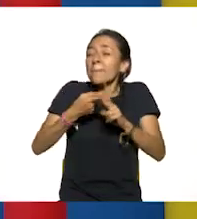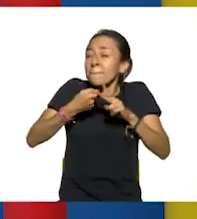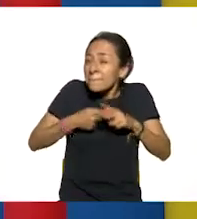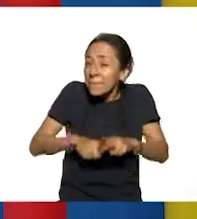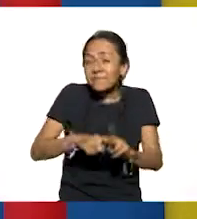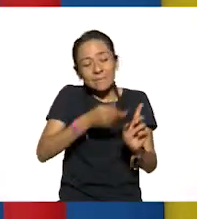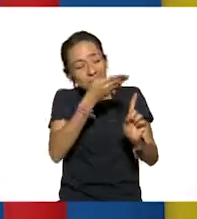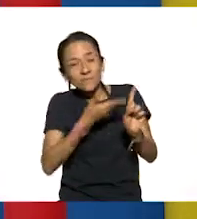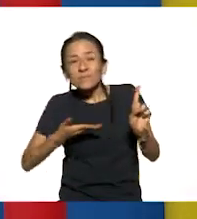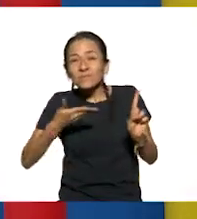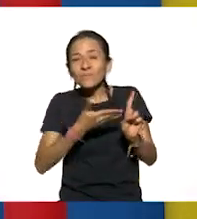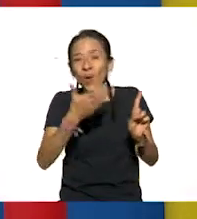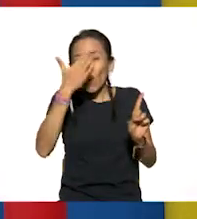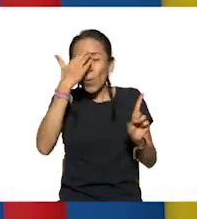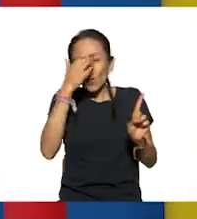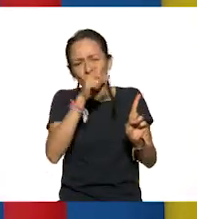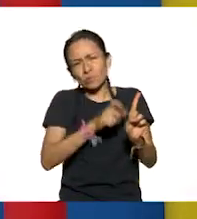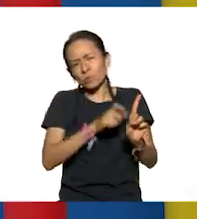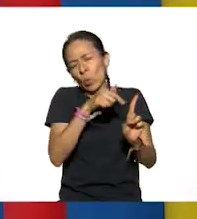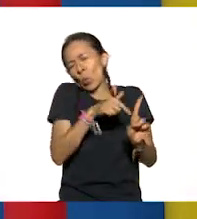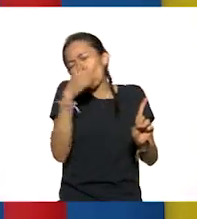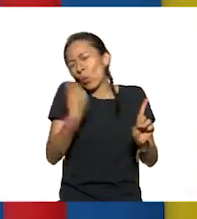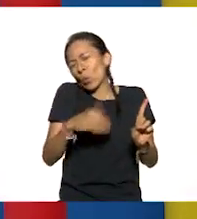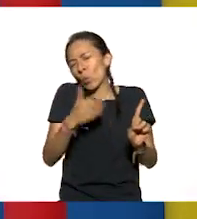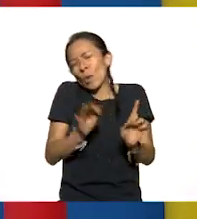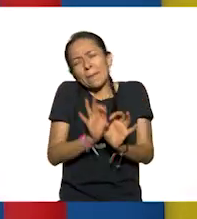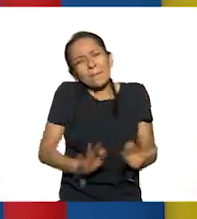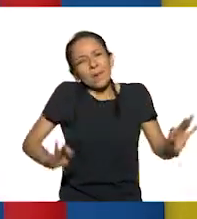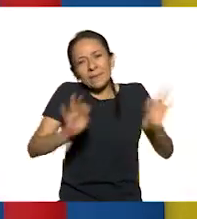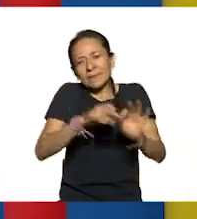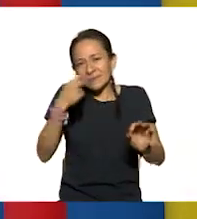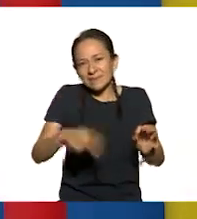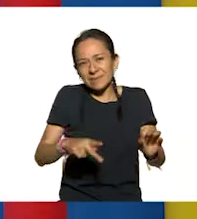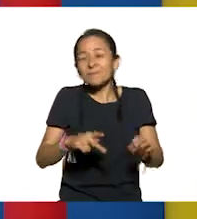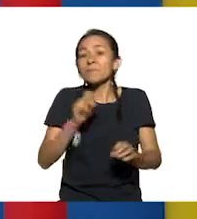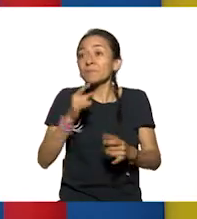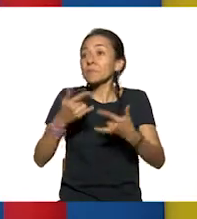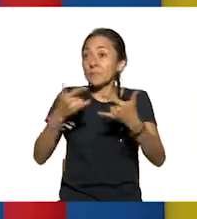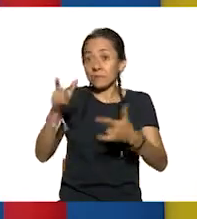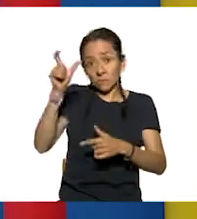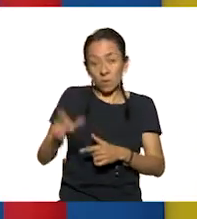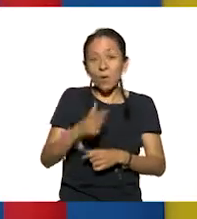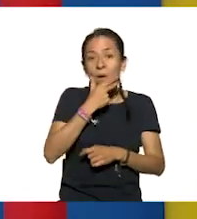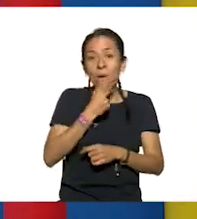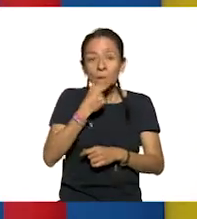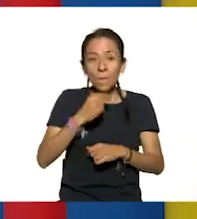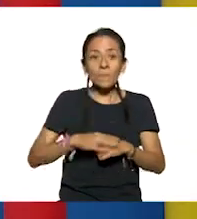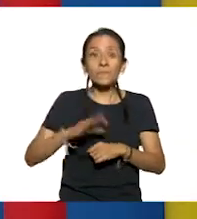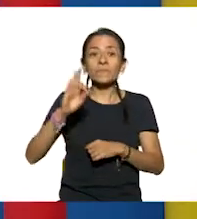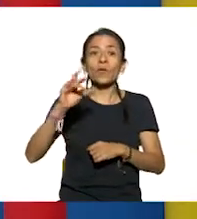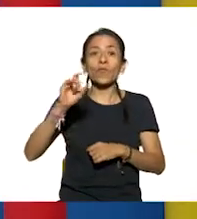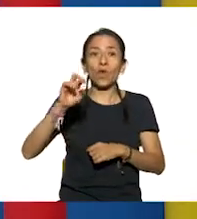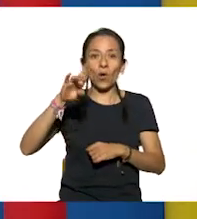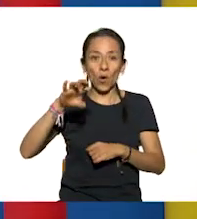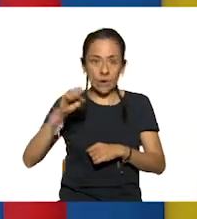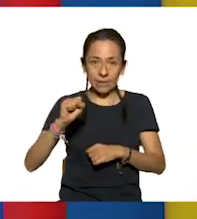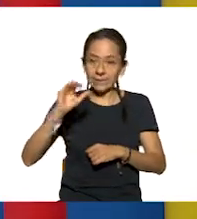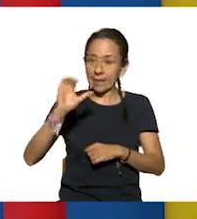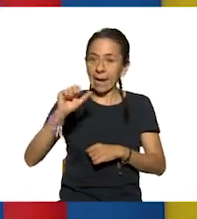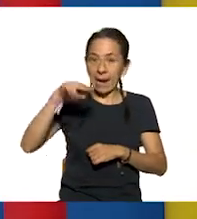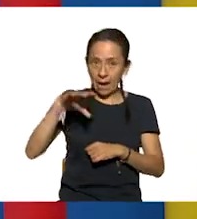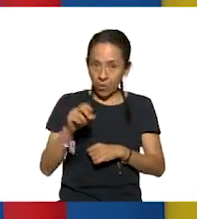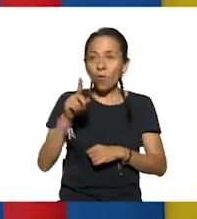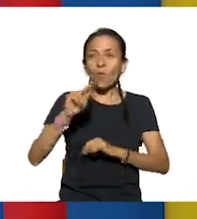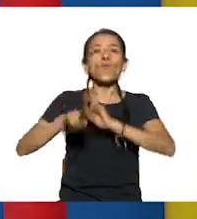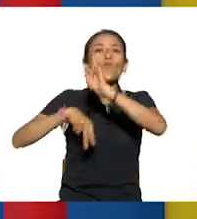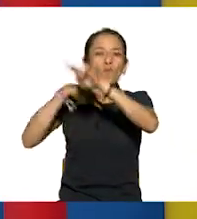personaje importantísimo en la historia de nuestro país. De la mano del historiador Enrique Flores Cano, nos trasladamos al actual estado de